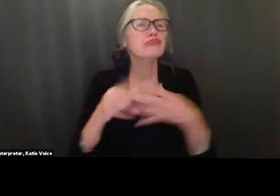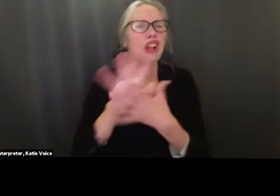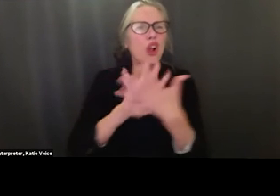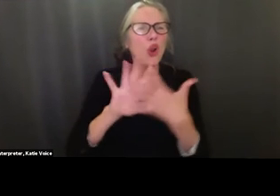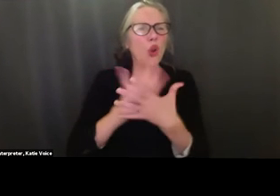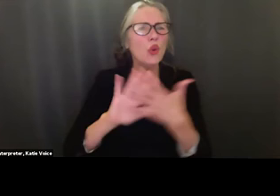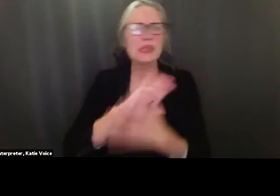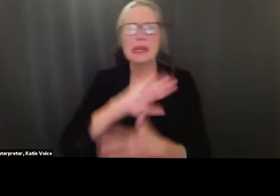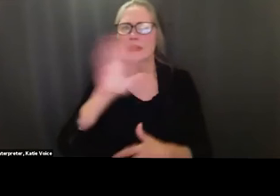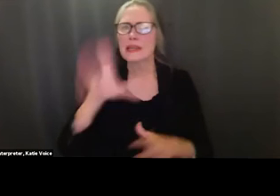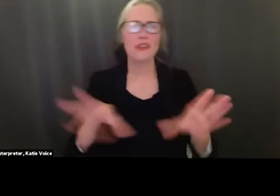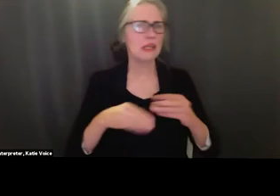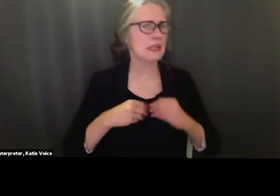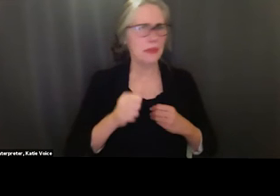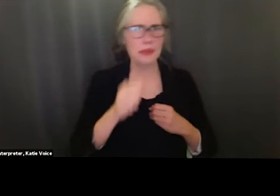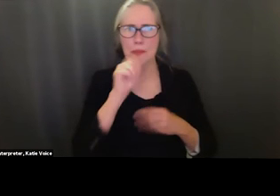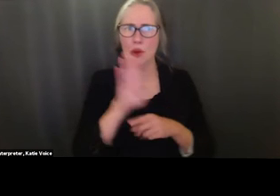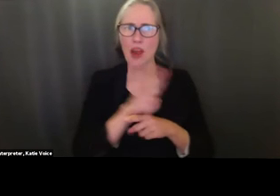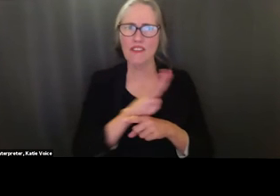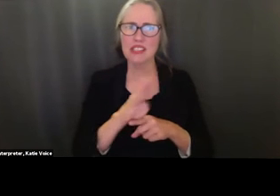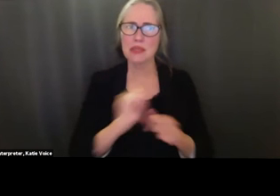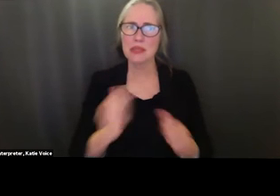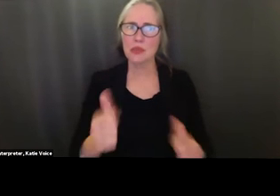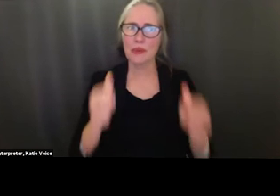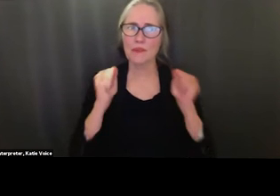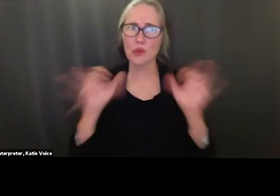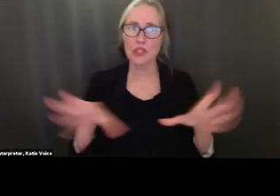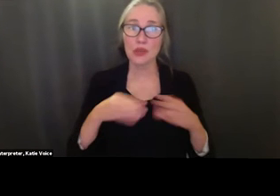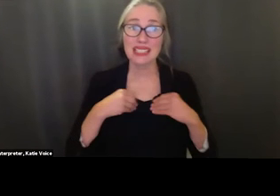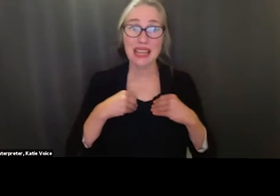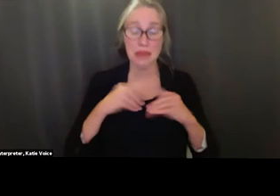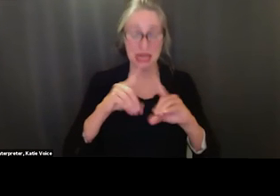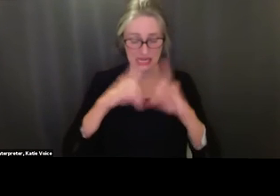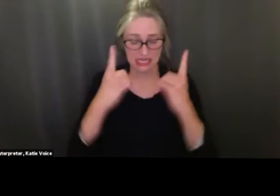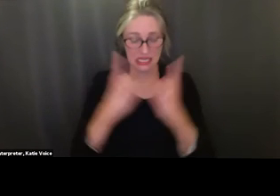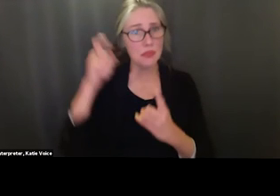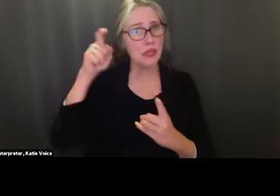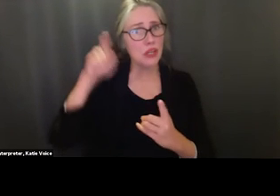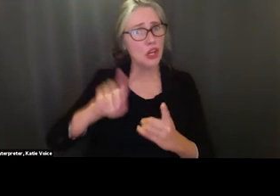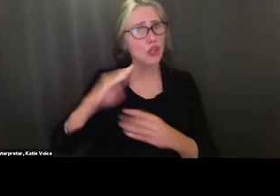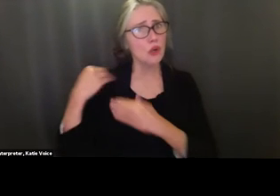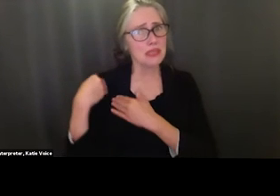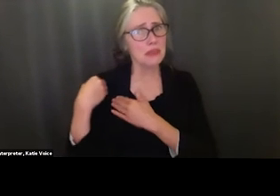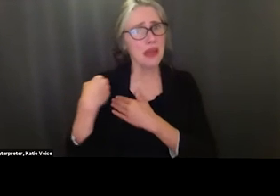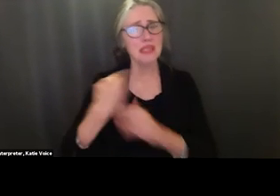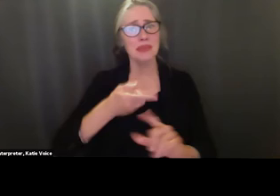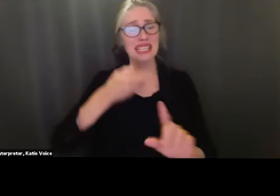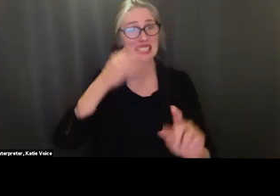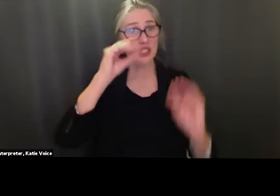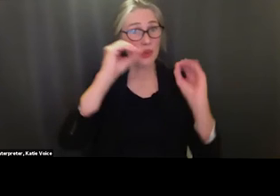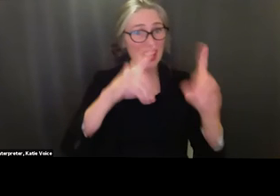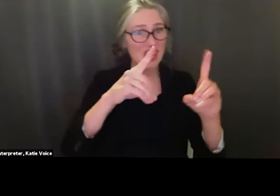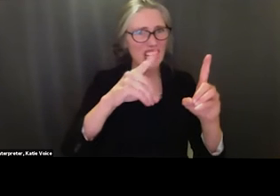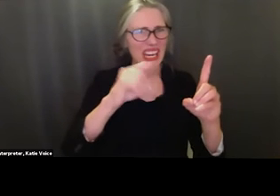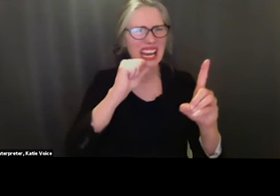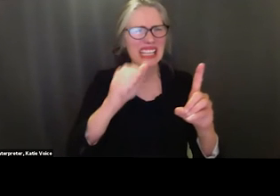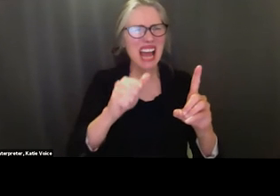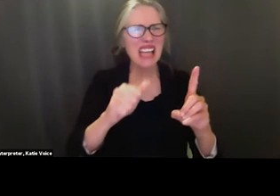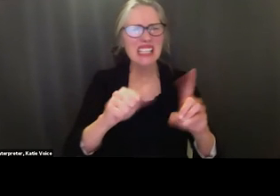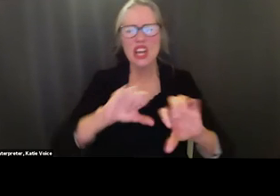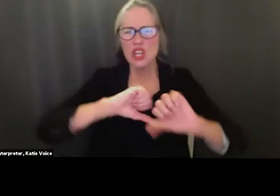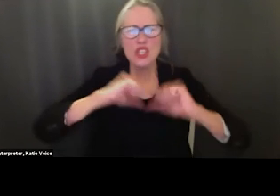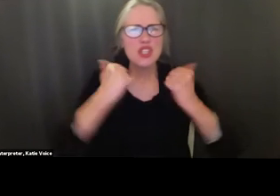Esto nunca se toleraría en el ámbito privado. Este distrito está aquí para educar, no solamente hacer